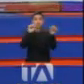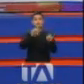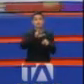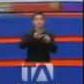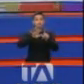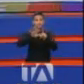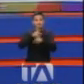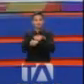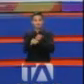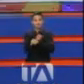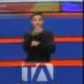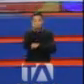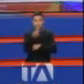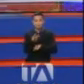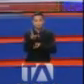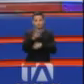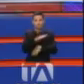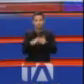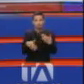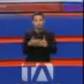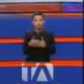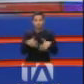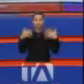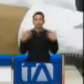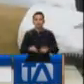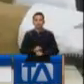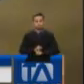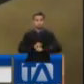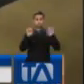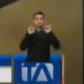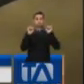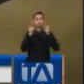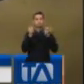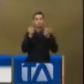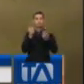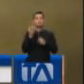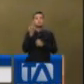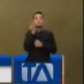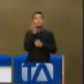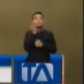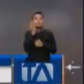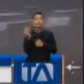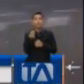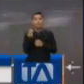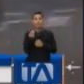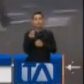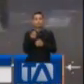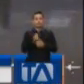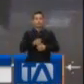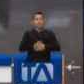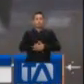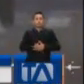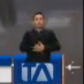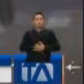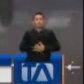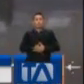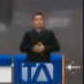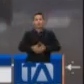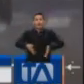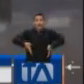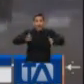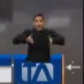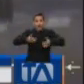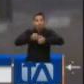7:36 de la mañana. Muy buenos días, amigos televidentes. Impactantes imágenes de una joven madre dando a luz en plena vía pública del Centro Histórico de